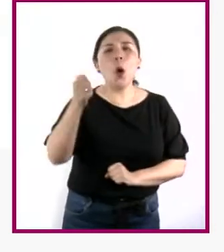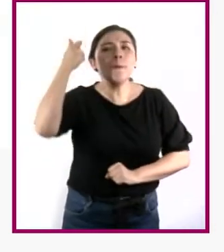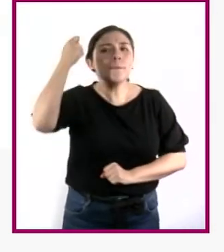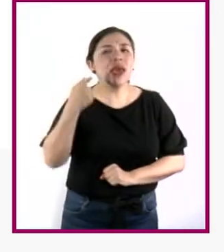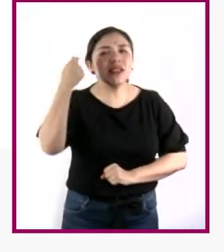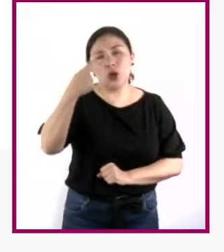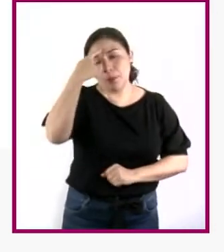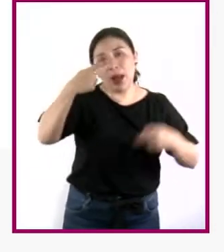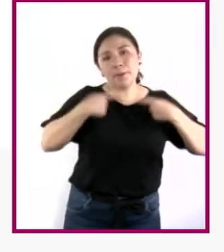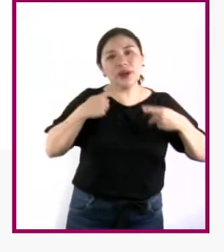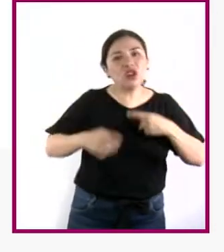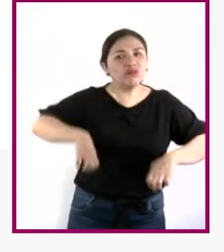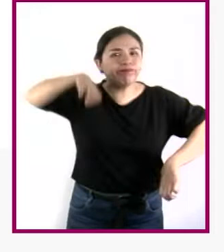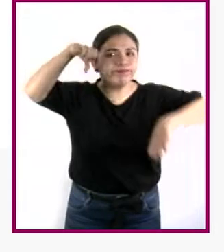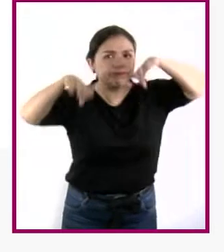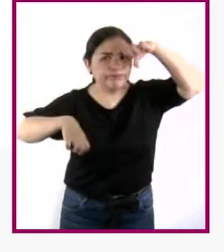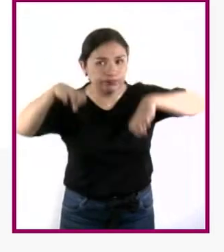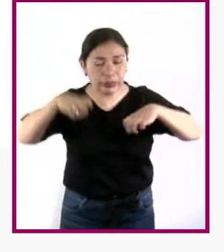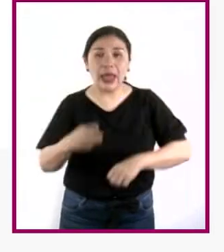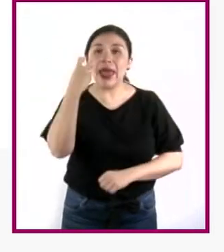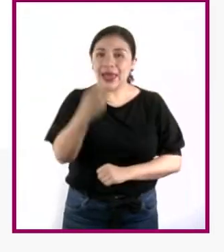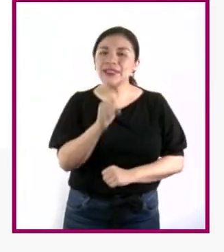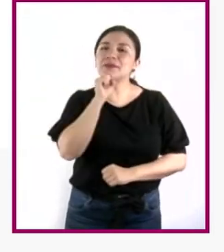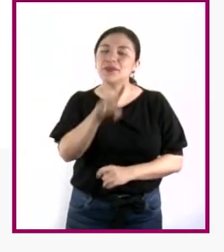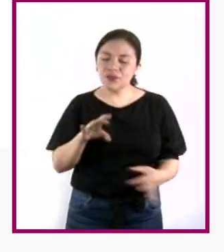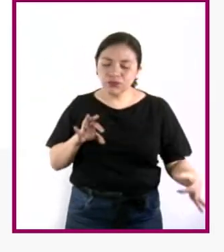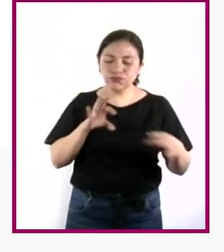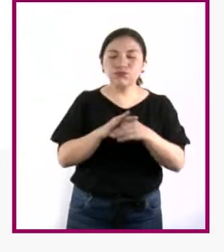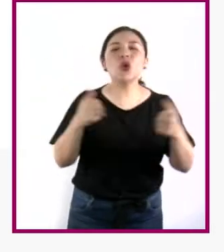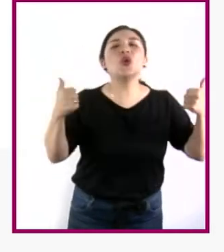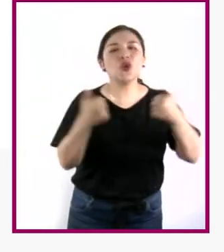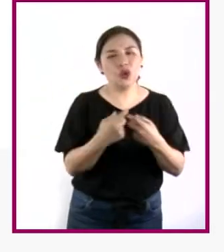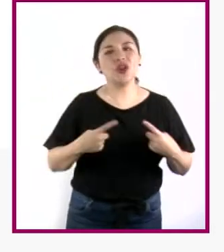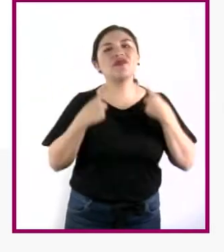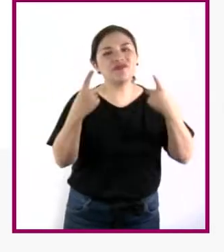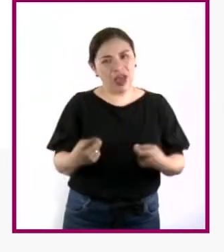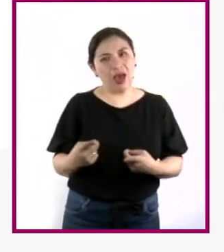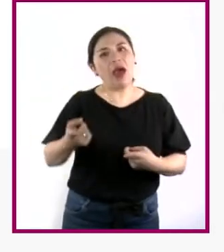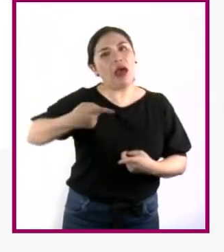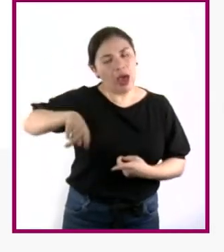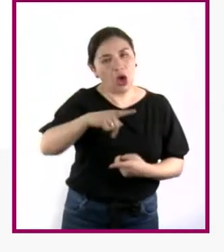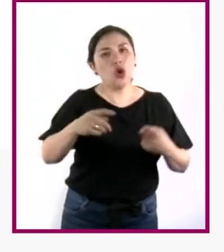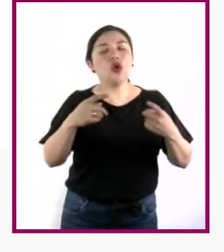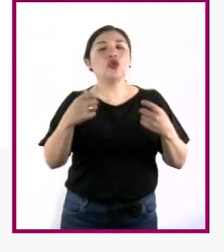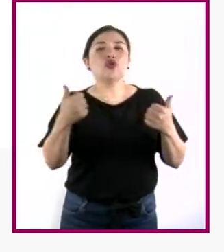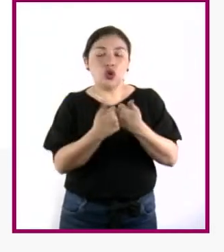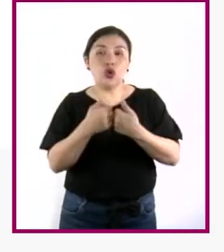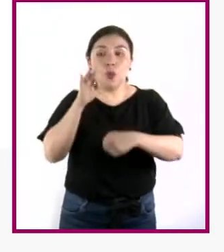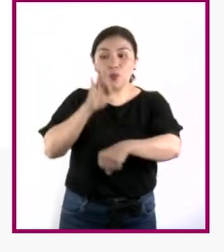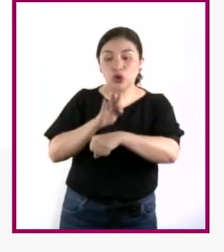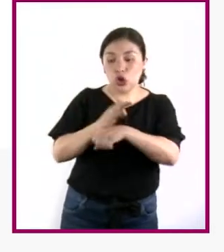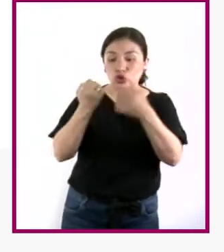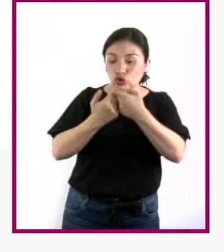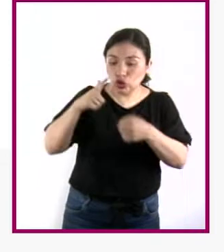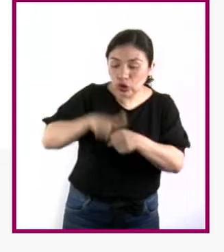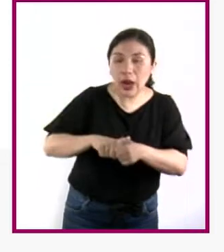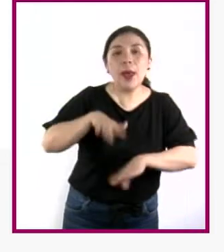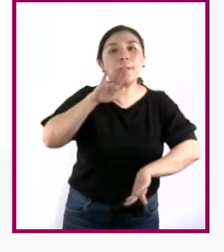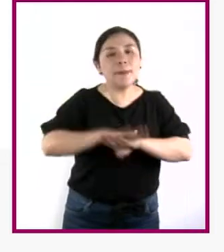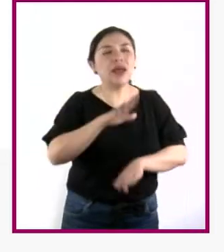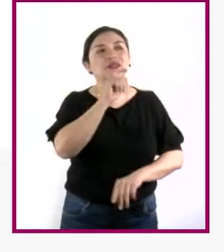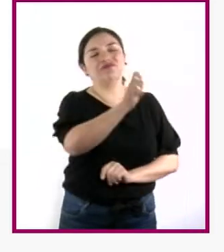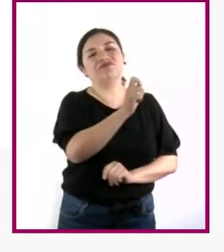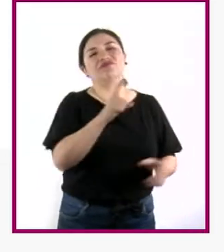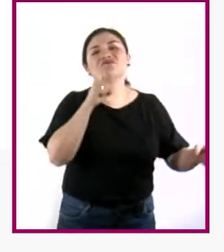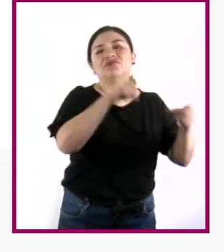adultos mayores. De ahí que vayan de la mano, que tengamos que tener asistencia social más la protección de seguridad